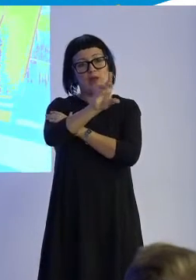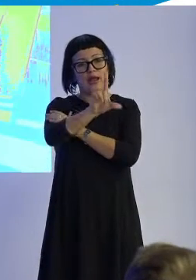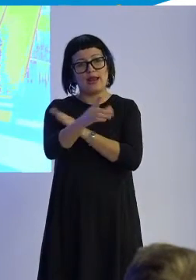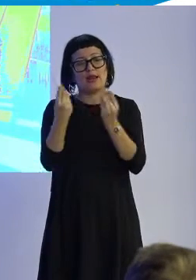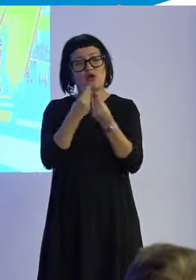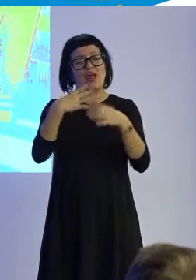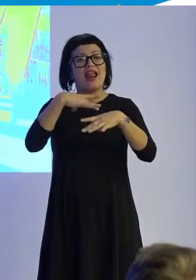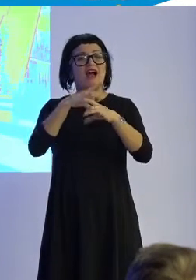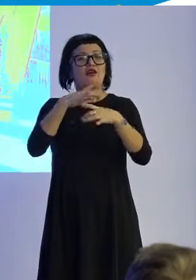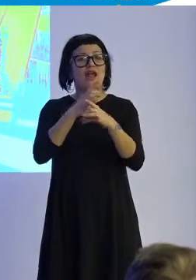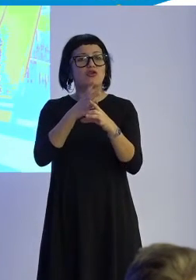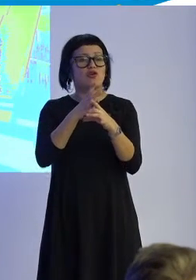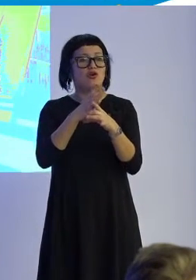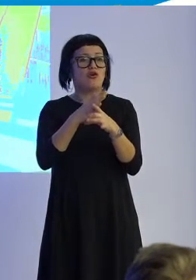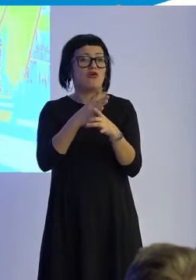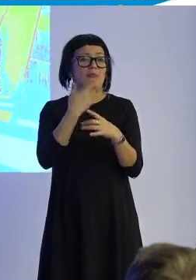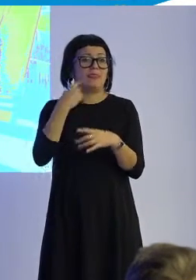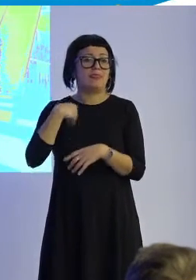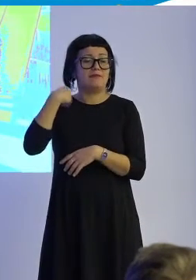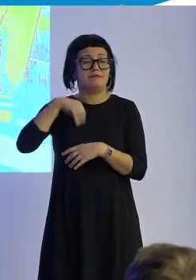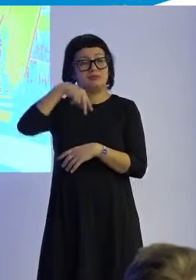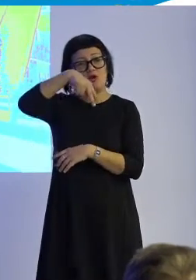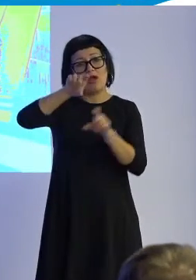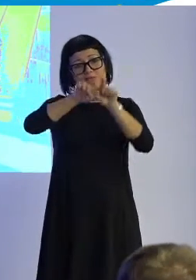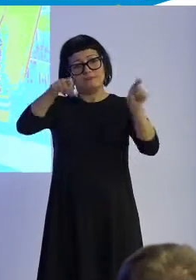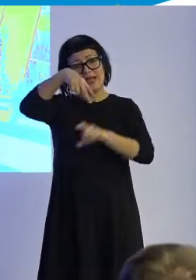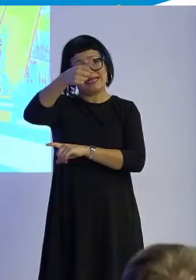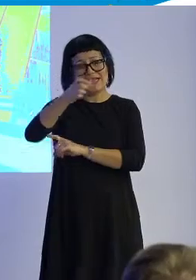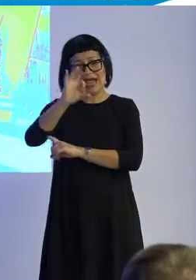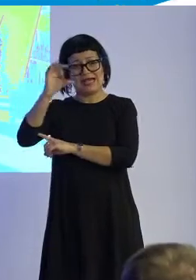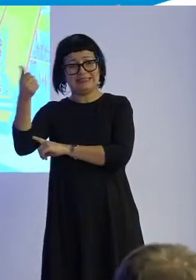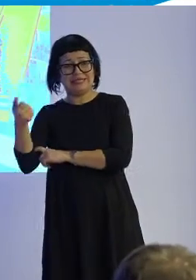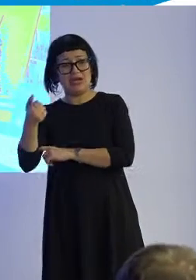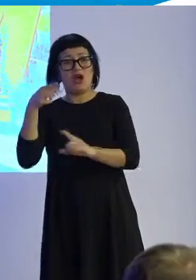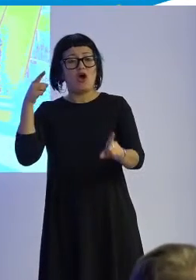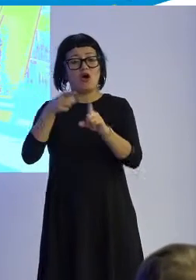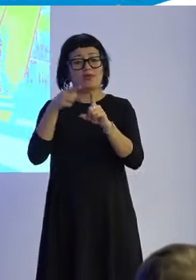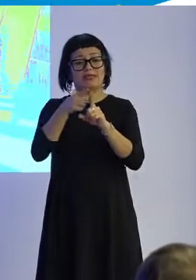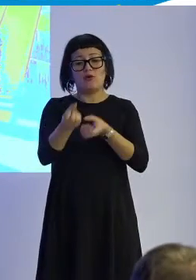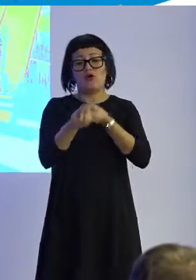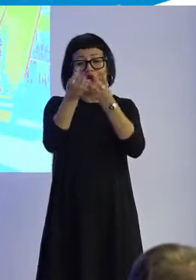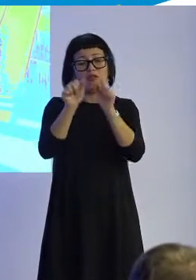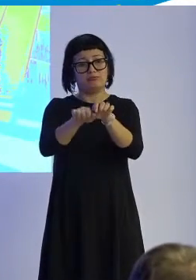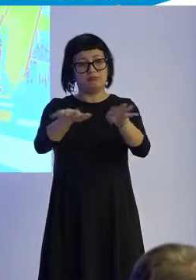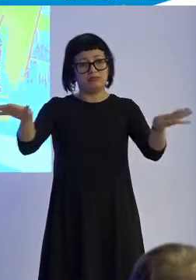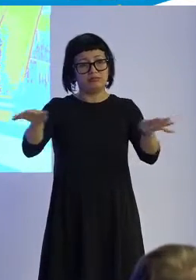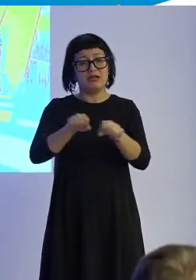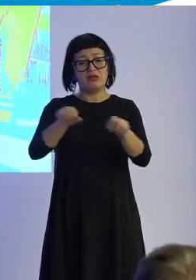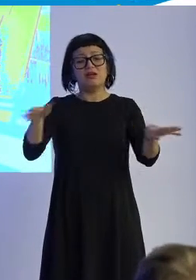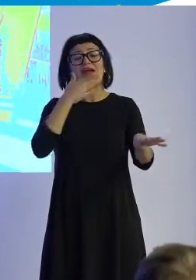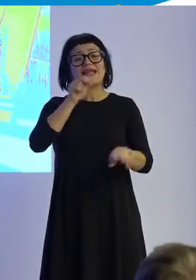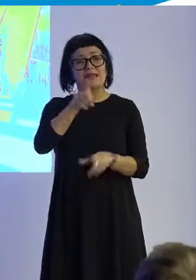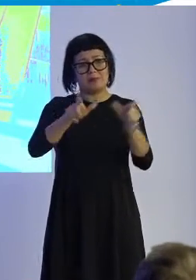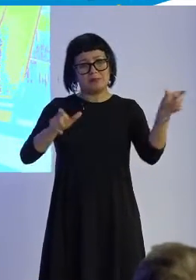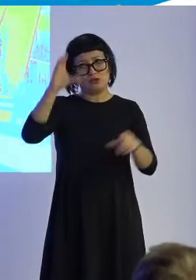laboratorio GPL de la NASA, con Microsoft, para poder desplegar todo ese tipo de conocimiento a sus